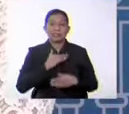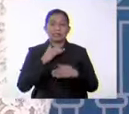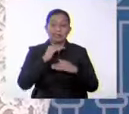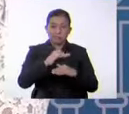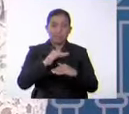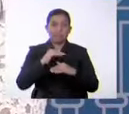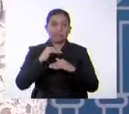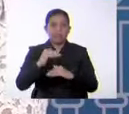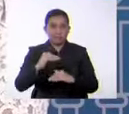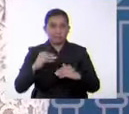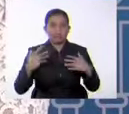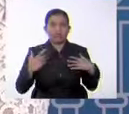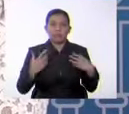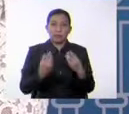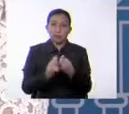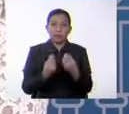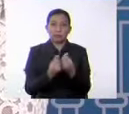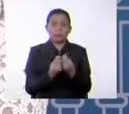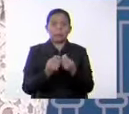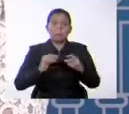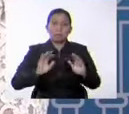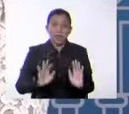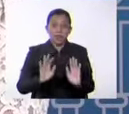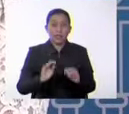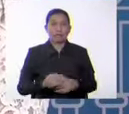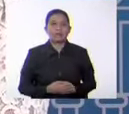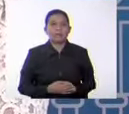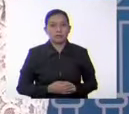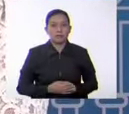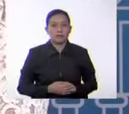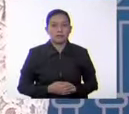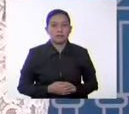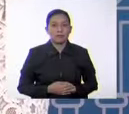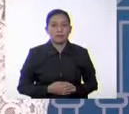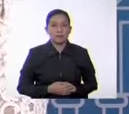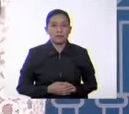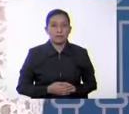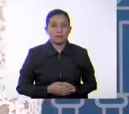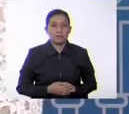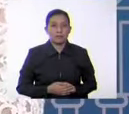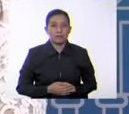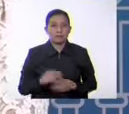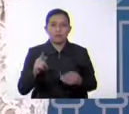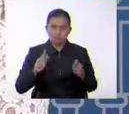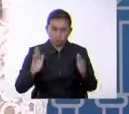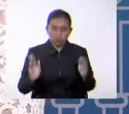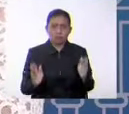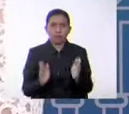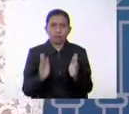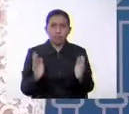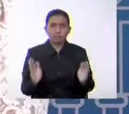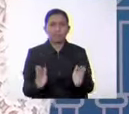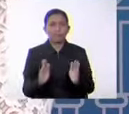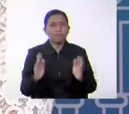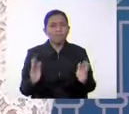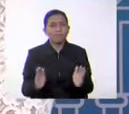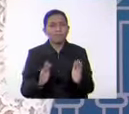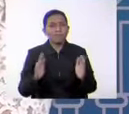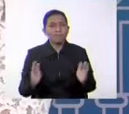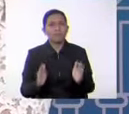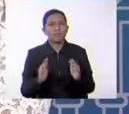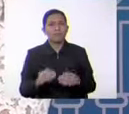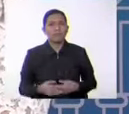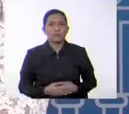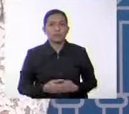la misma sociedad que se llevaba, pero que forma de alguna manera, o conforma, mejor dicho,